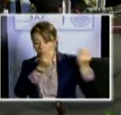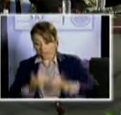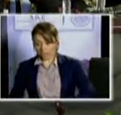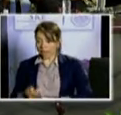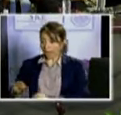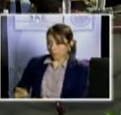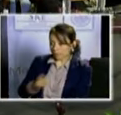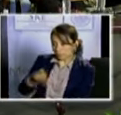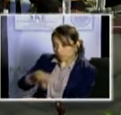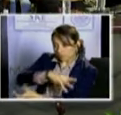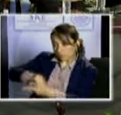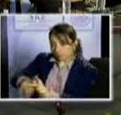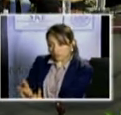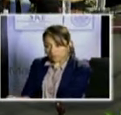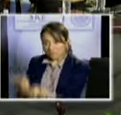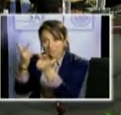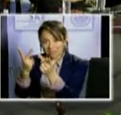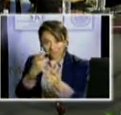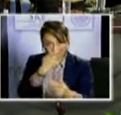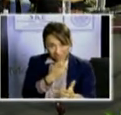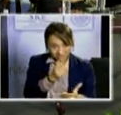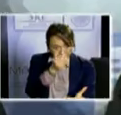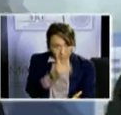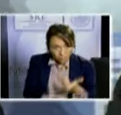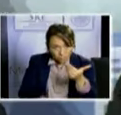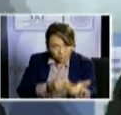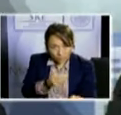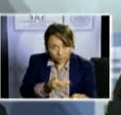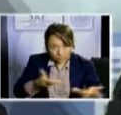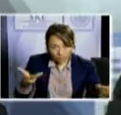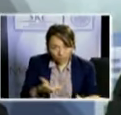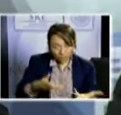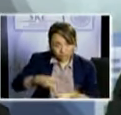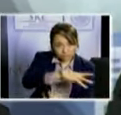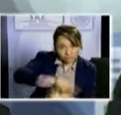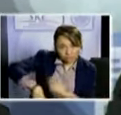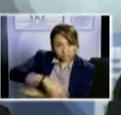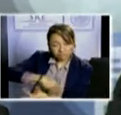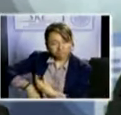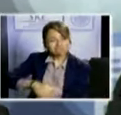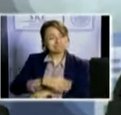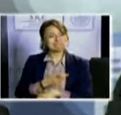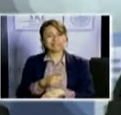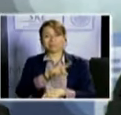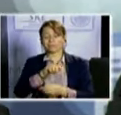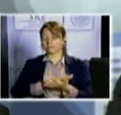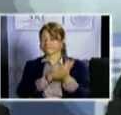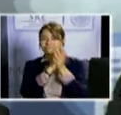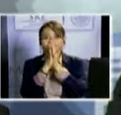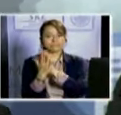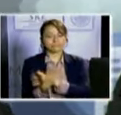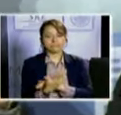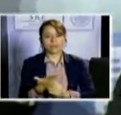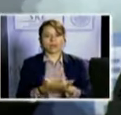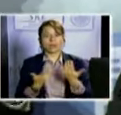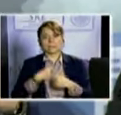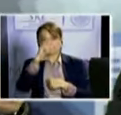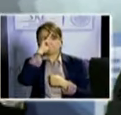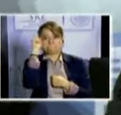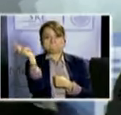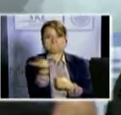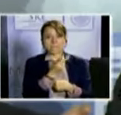enfoques, mayor énfasis en la prevención, mayor énfasis en la salud y sobre todo una cosa que me parece elemental y